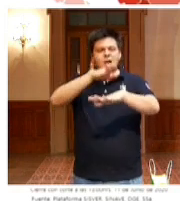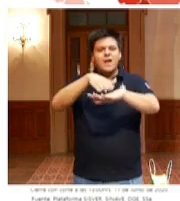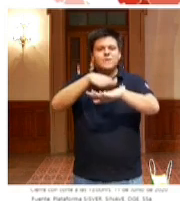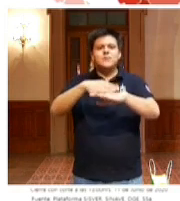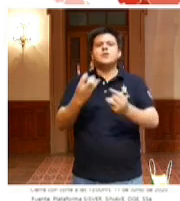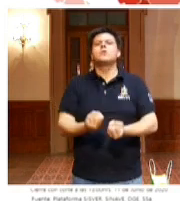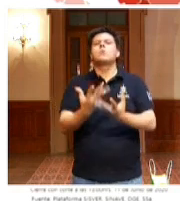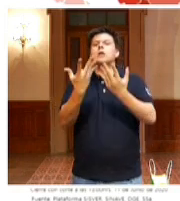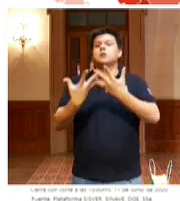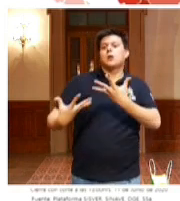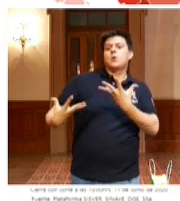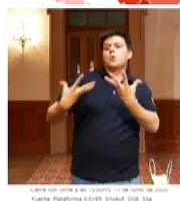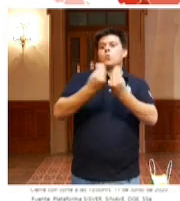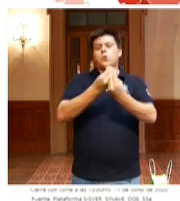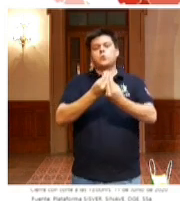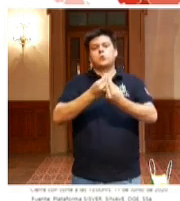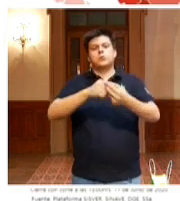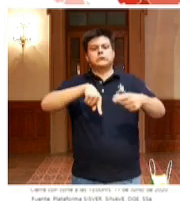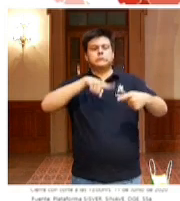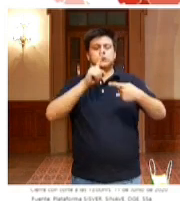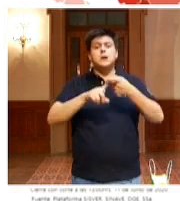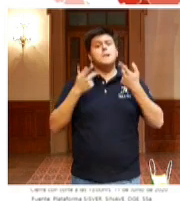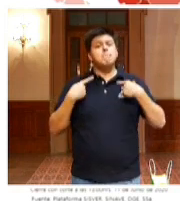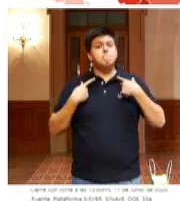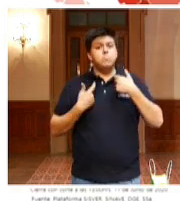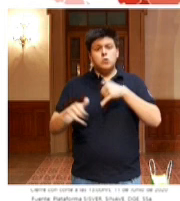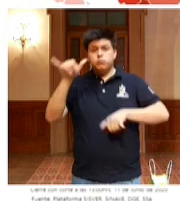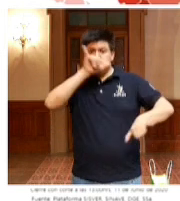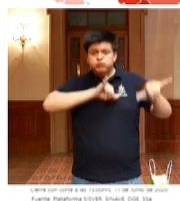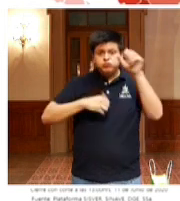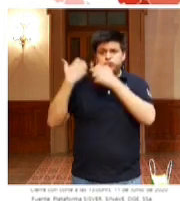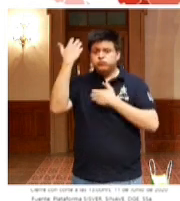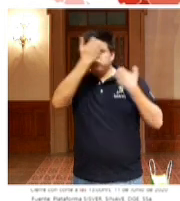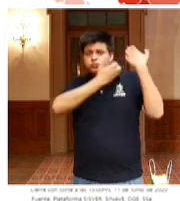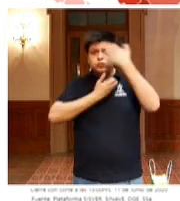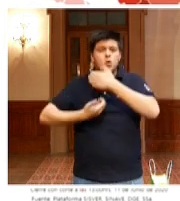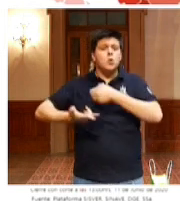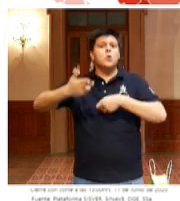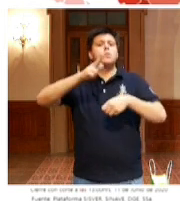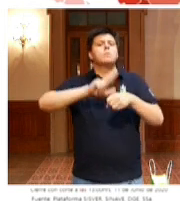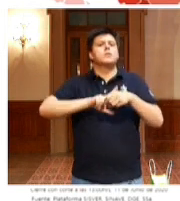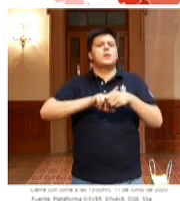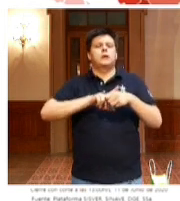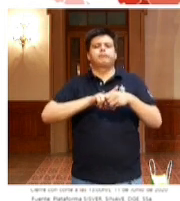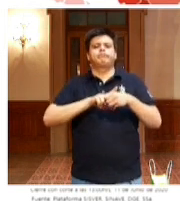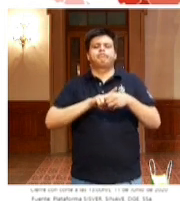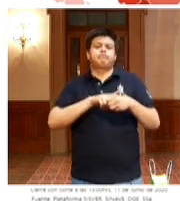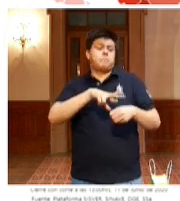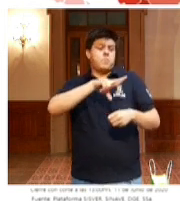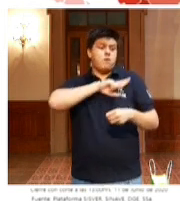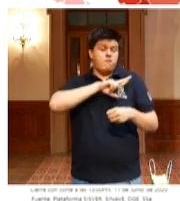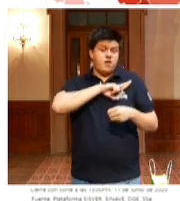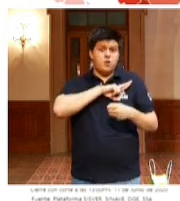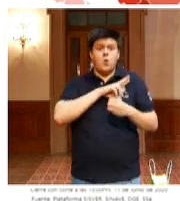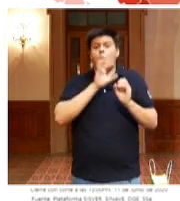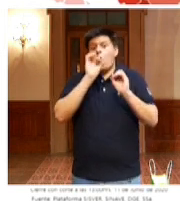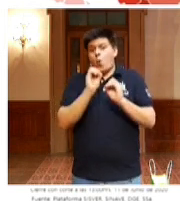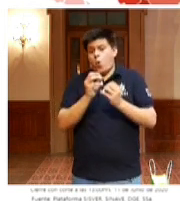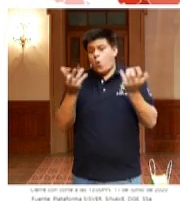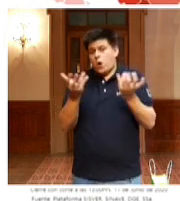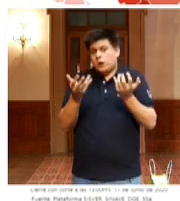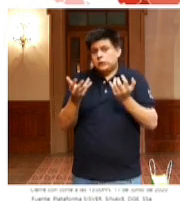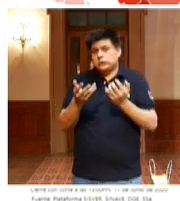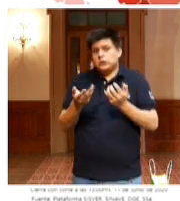pacientes que se hicieron el estudio de la prueba en laboratorios privados o se la realizaron